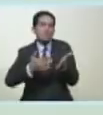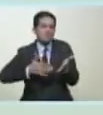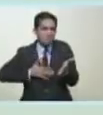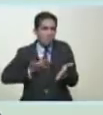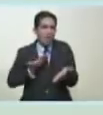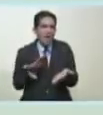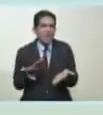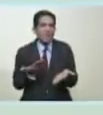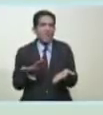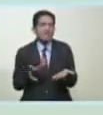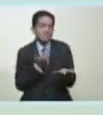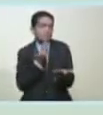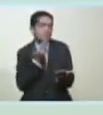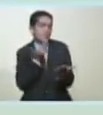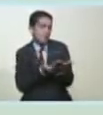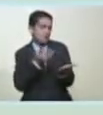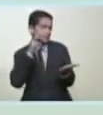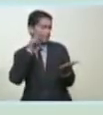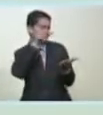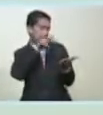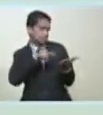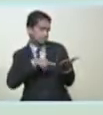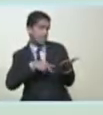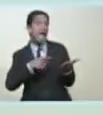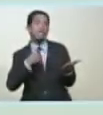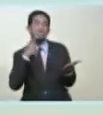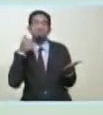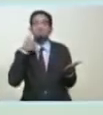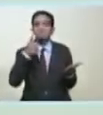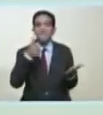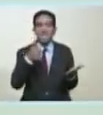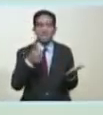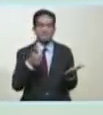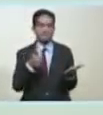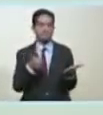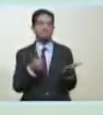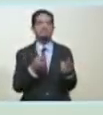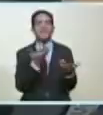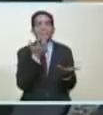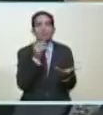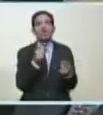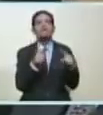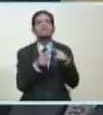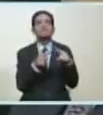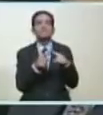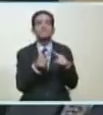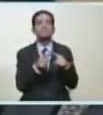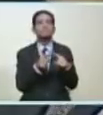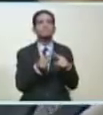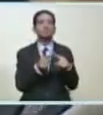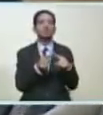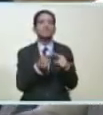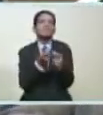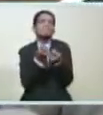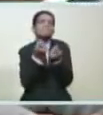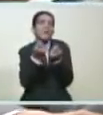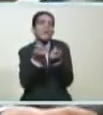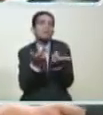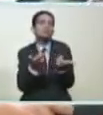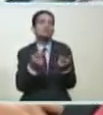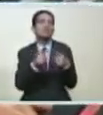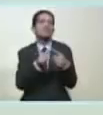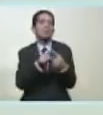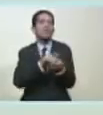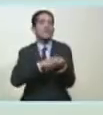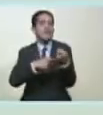aterrizar propuestas de los grandes problemas económicos. El tipo de cambio, el sistema de precios,